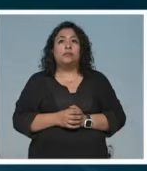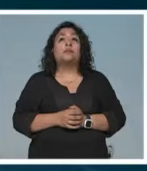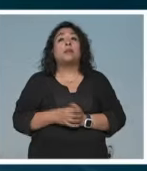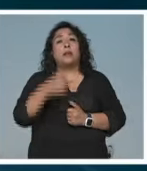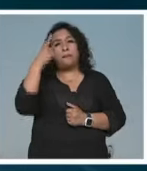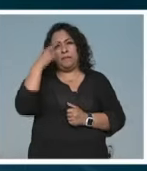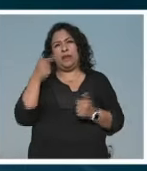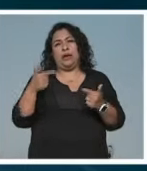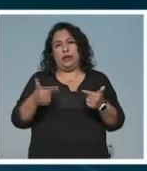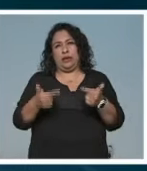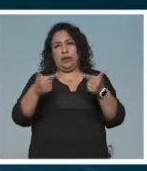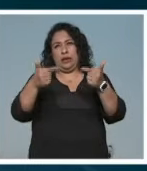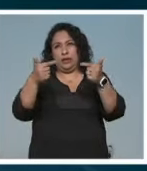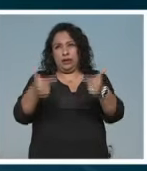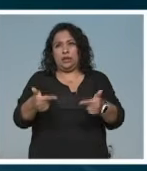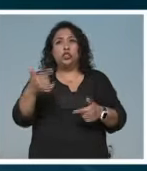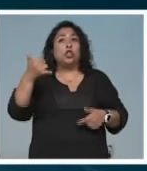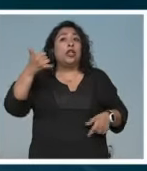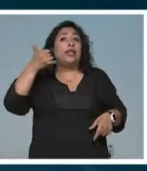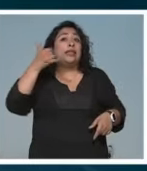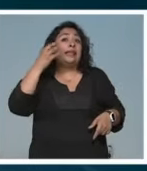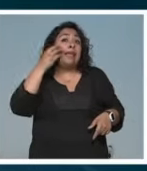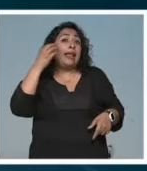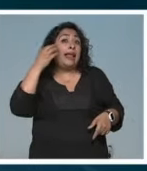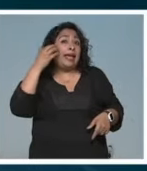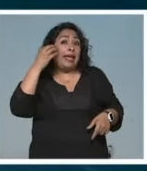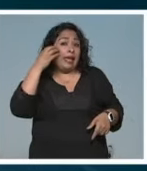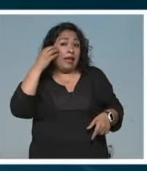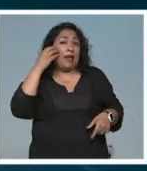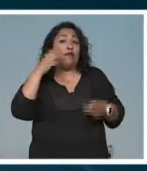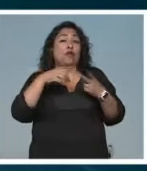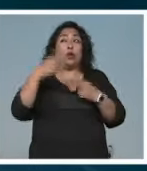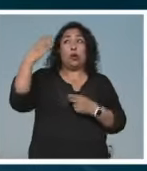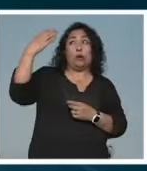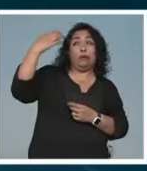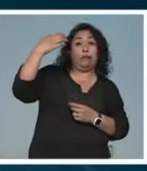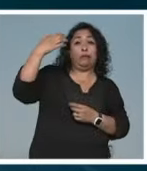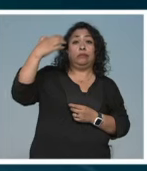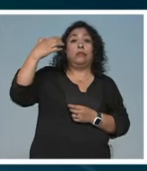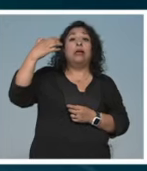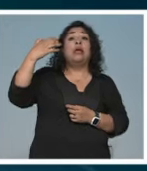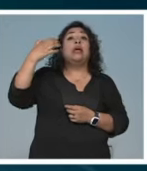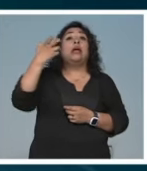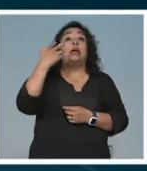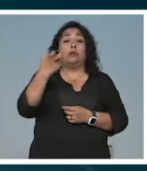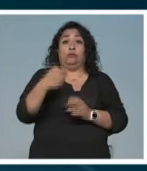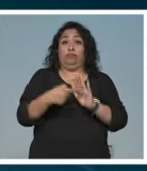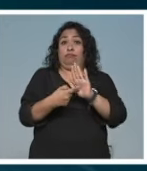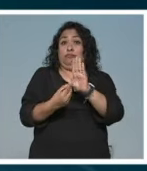Para las generaciones del teléfono inteligente y las selfies, esto va a ser toda una